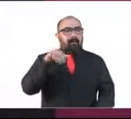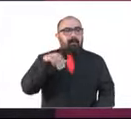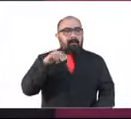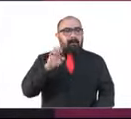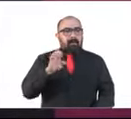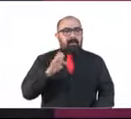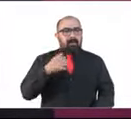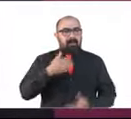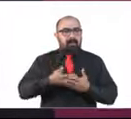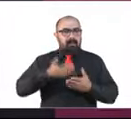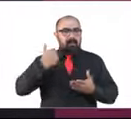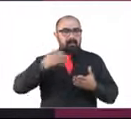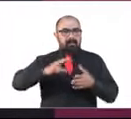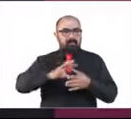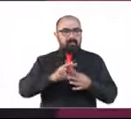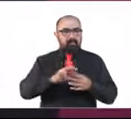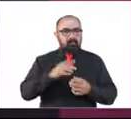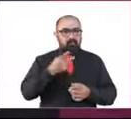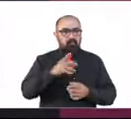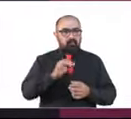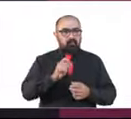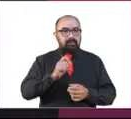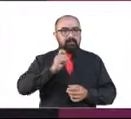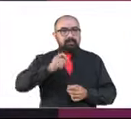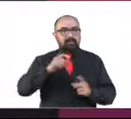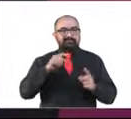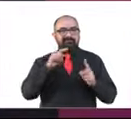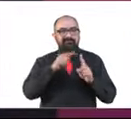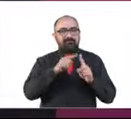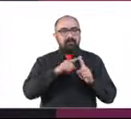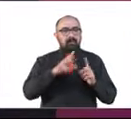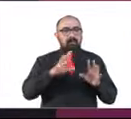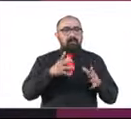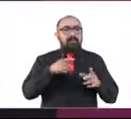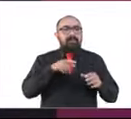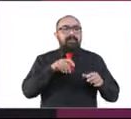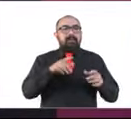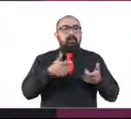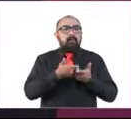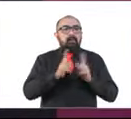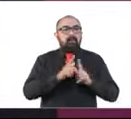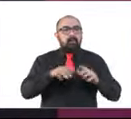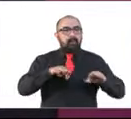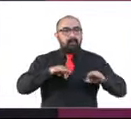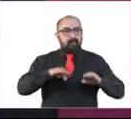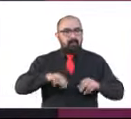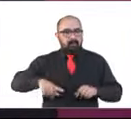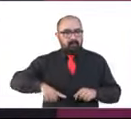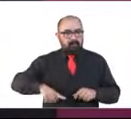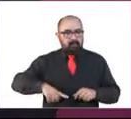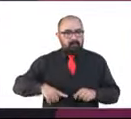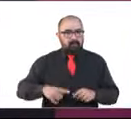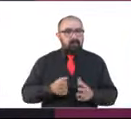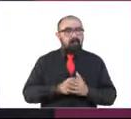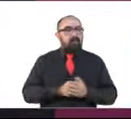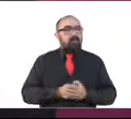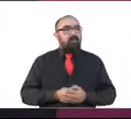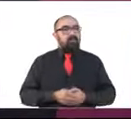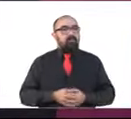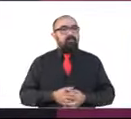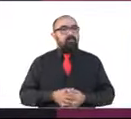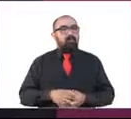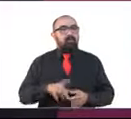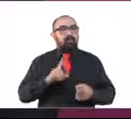no lo mencioné, pero la CAME está presidida por un órgano de gobierno, en la cual los miembros son